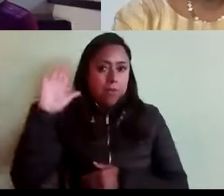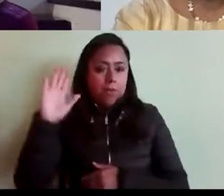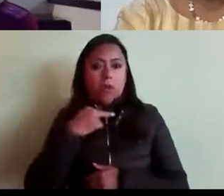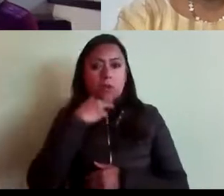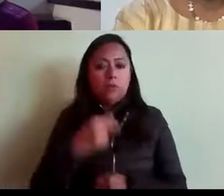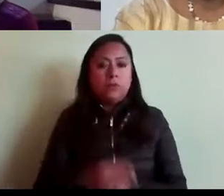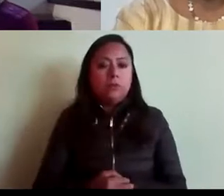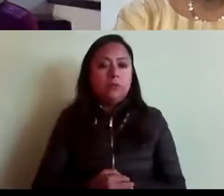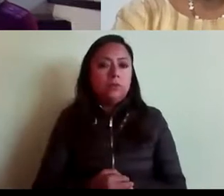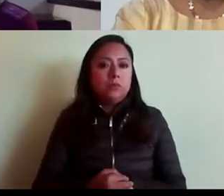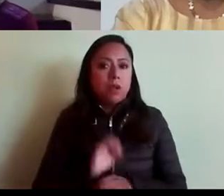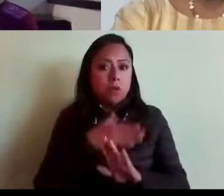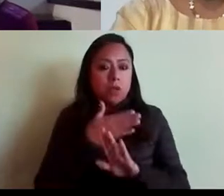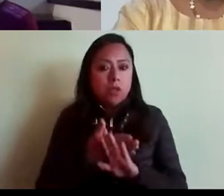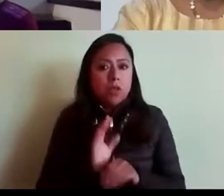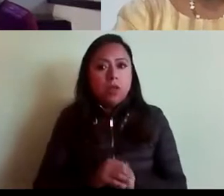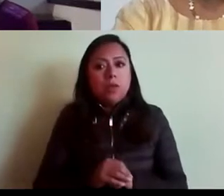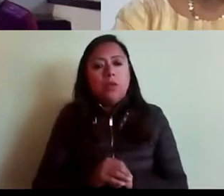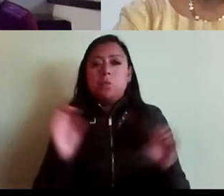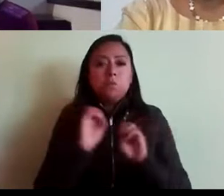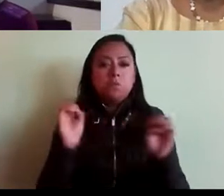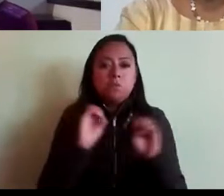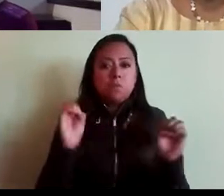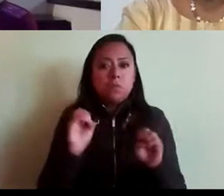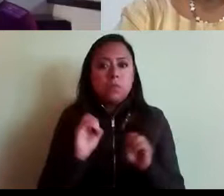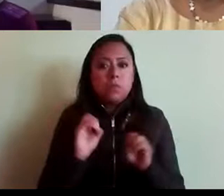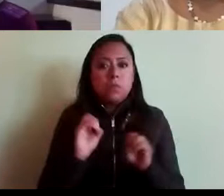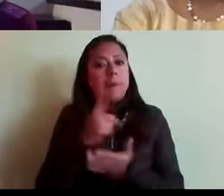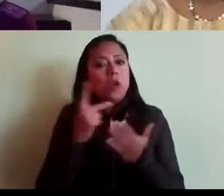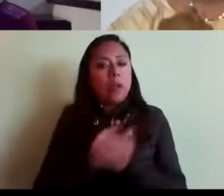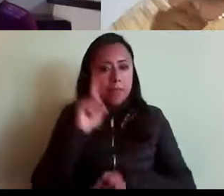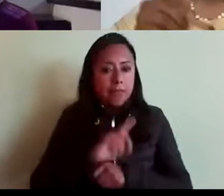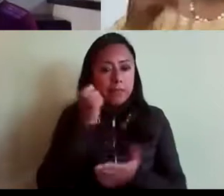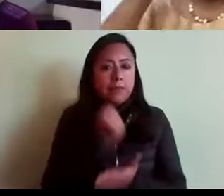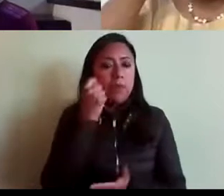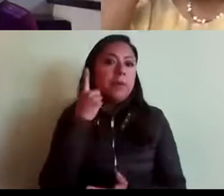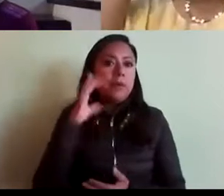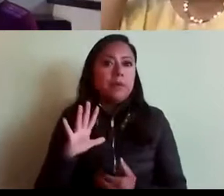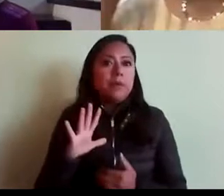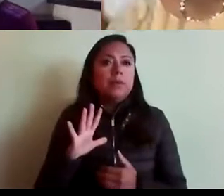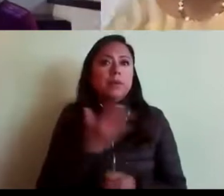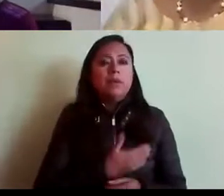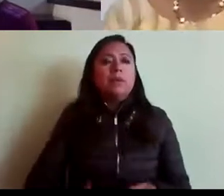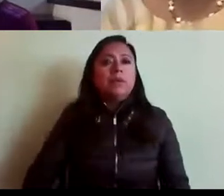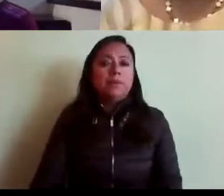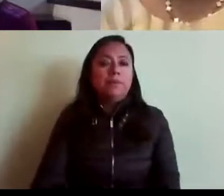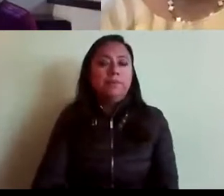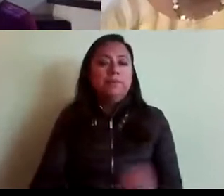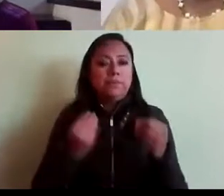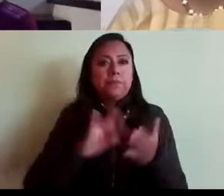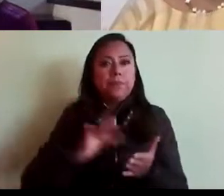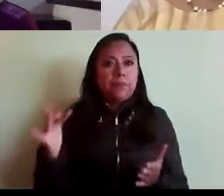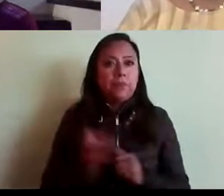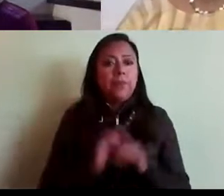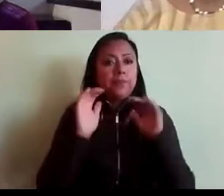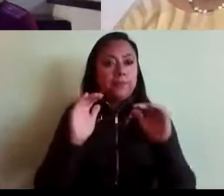No habiendo nadie que se manifieste en contra, se aprueba el orden del día, diputada presidenta. Muchas gracias. En consecuencia,